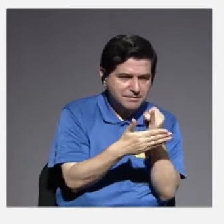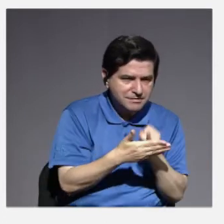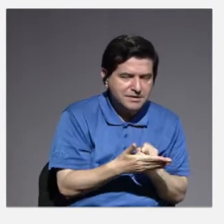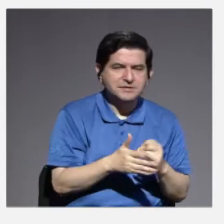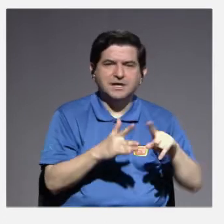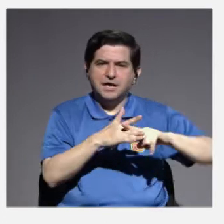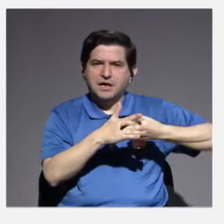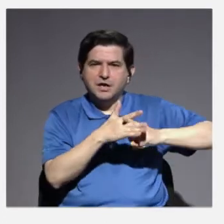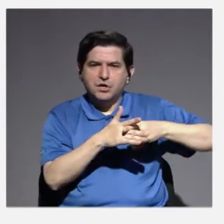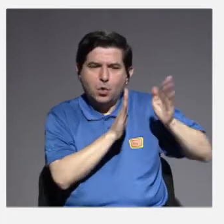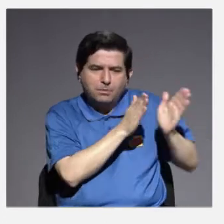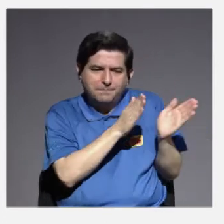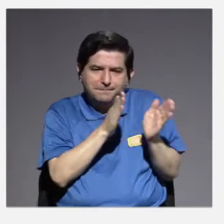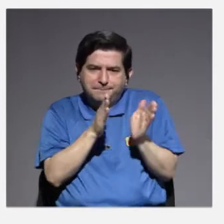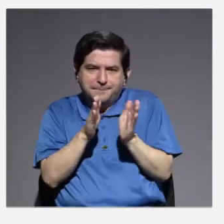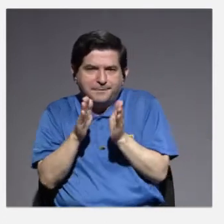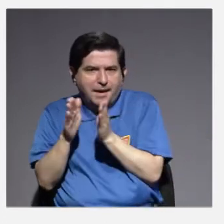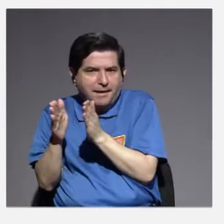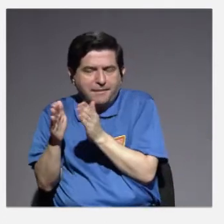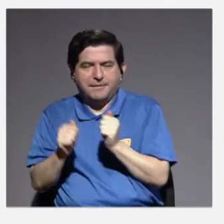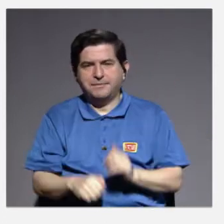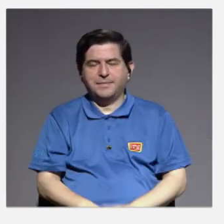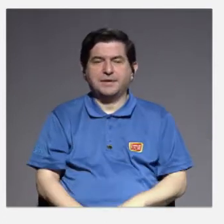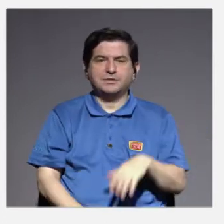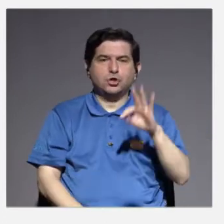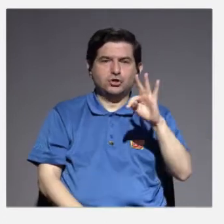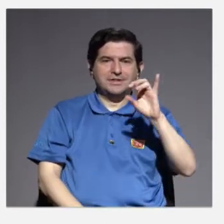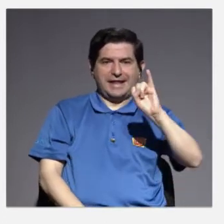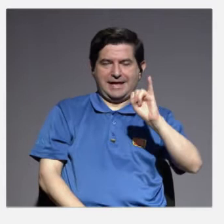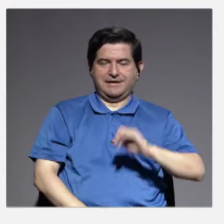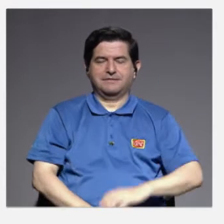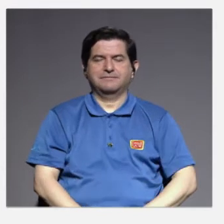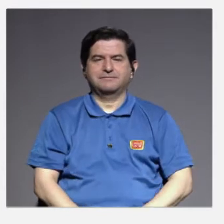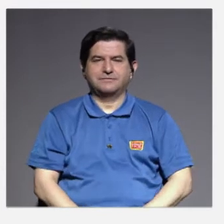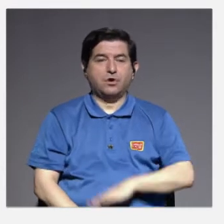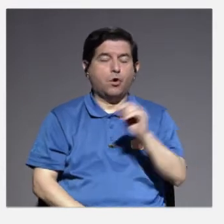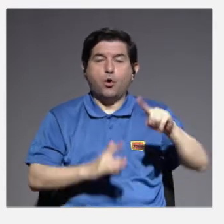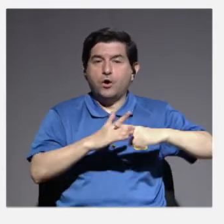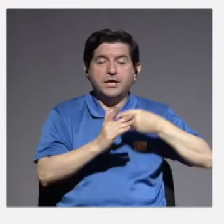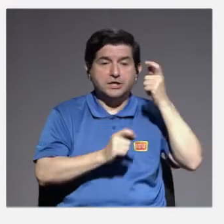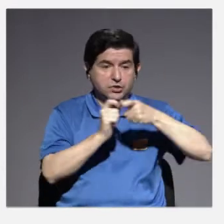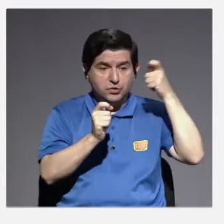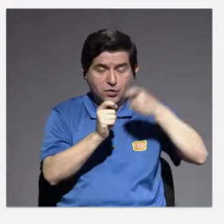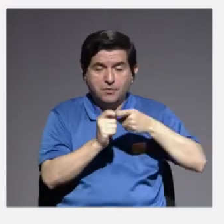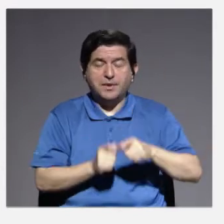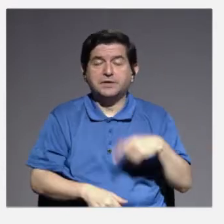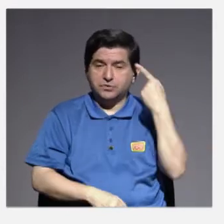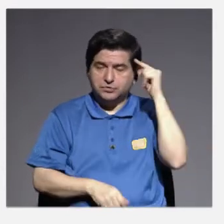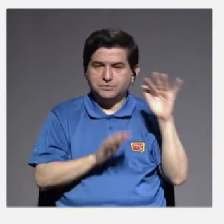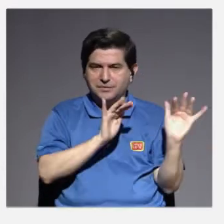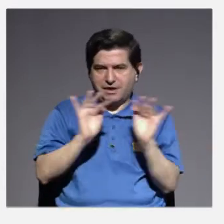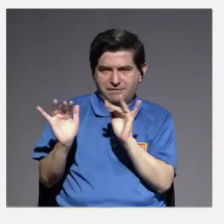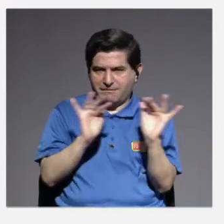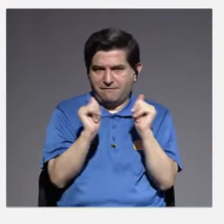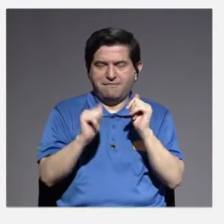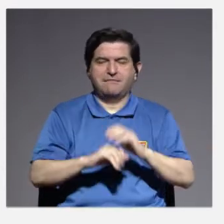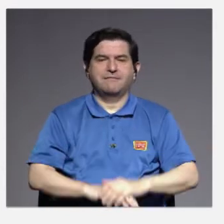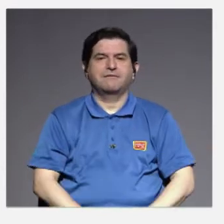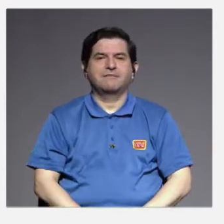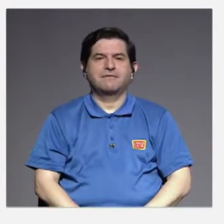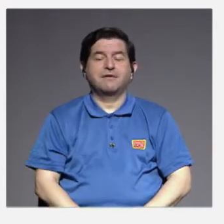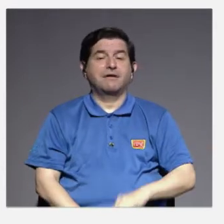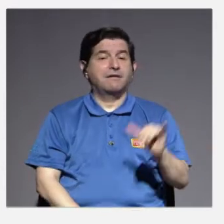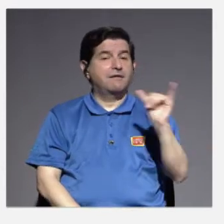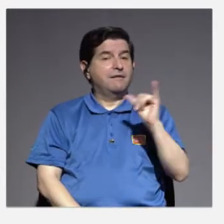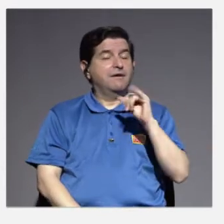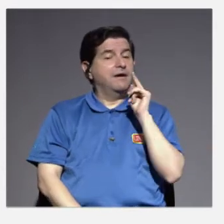los instrumentos de planificación de TI también, o instrumentos específicos para la digitalización. Y de igual